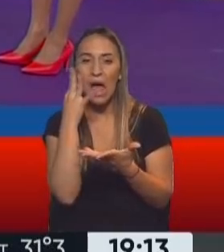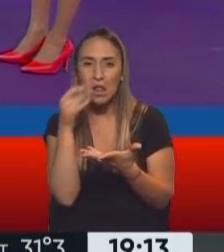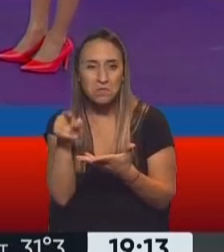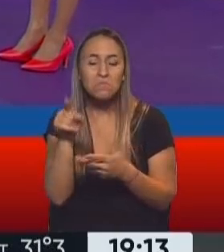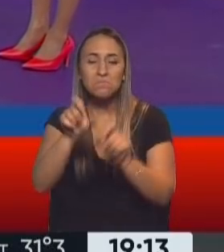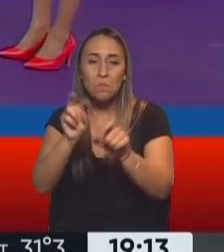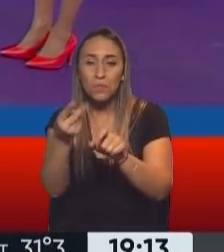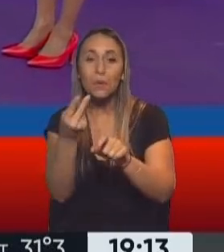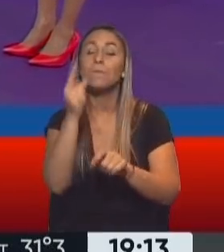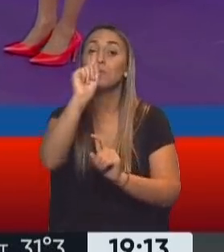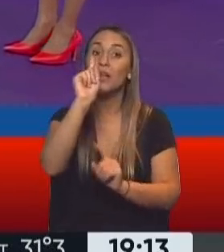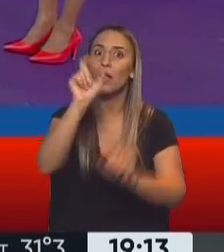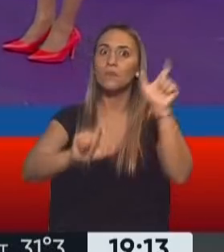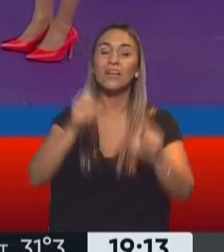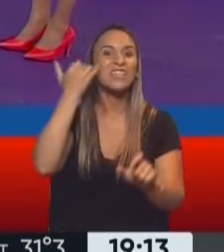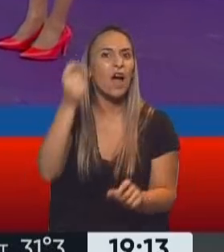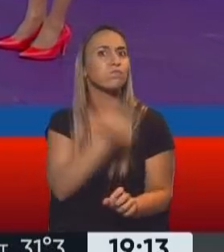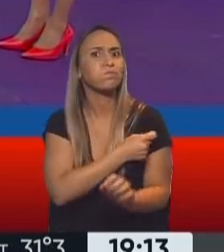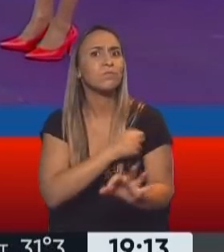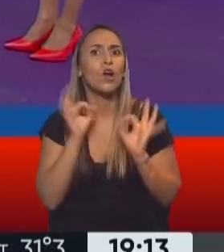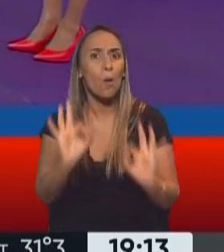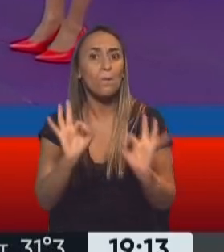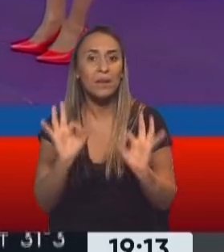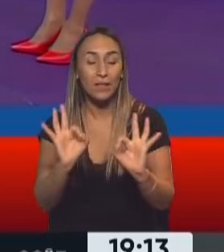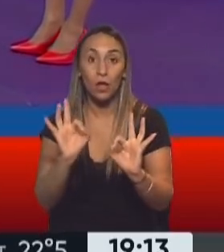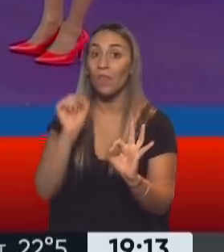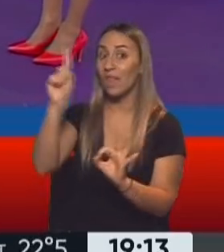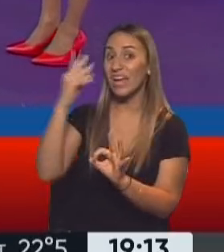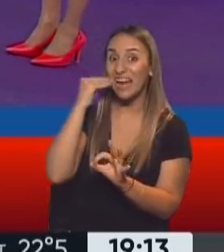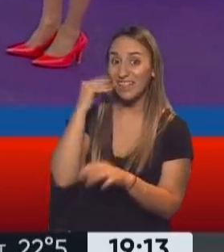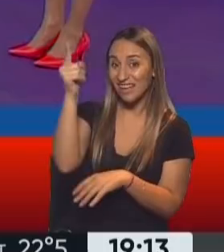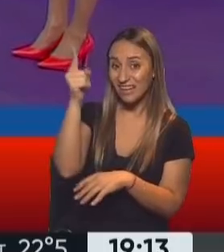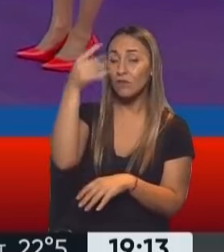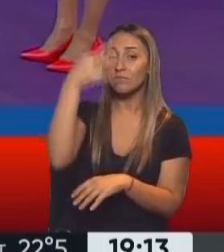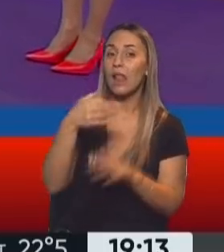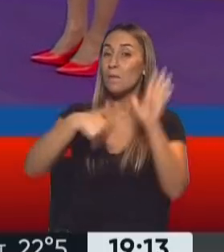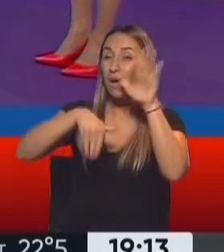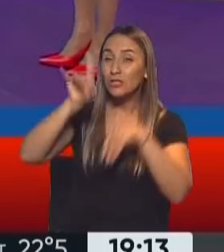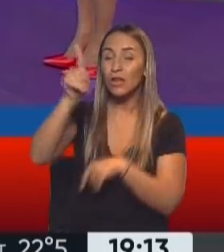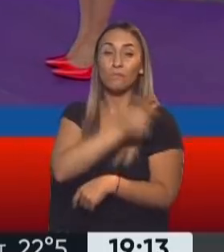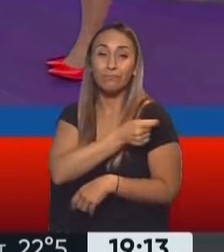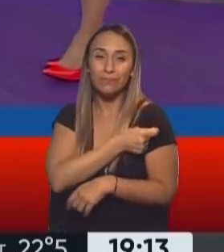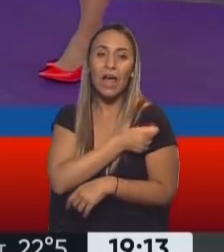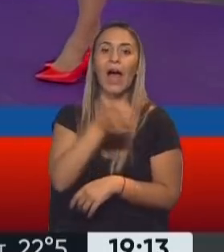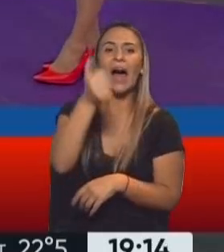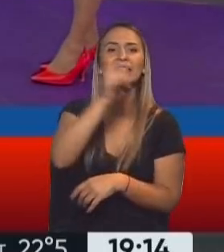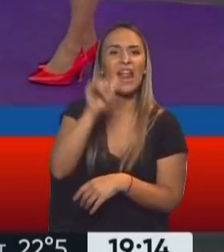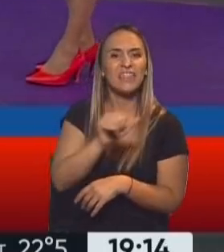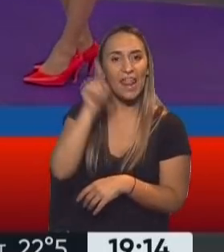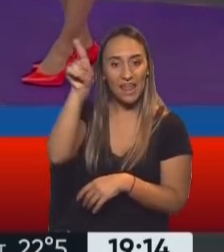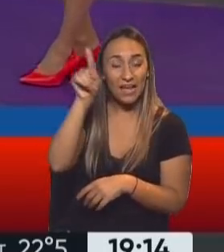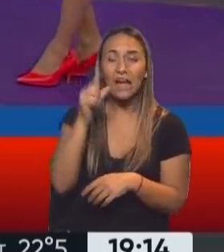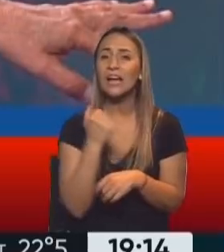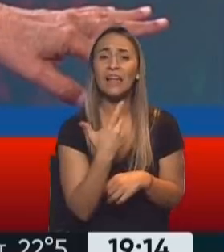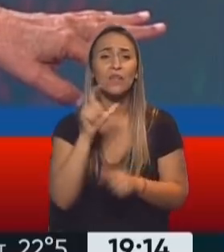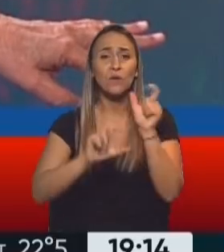que recibieron esquema de vacunación completa, preferentemente en Inglaterra, AstraZeneca, es mucho más bajito. Se nota, ¿sí? claro,